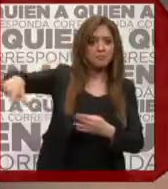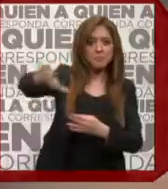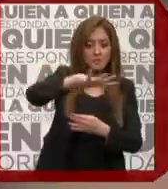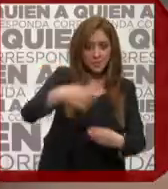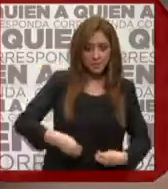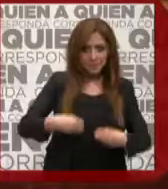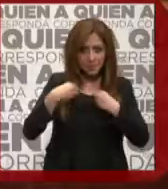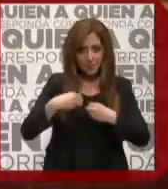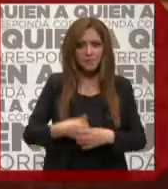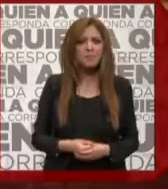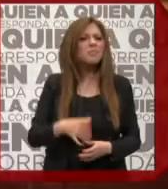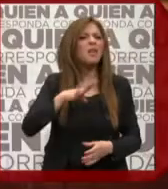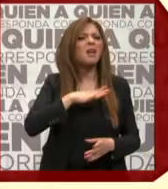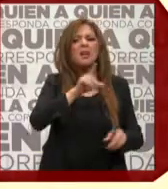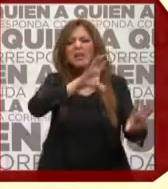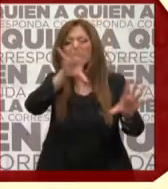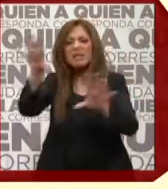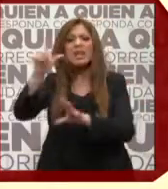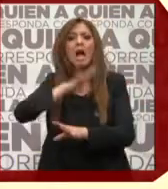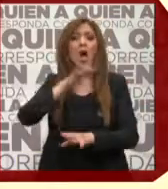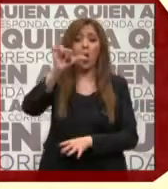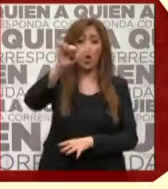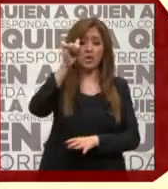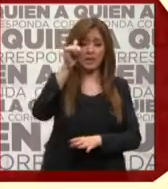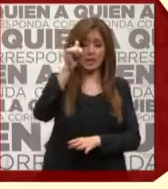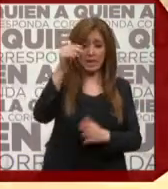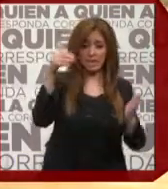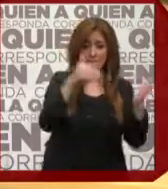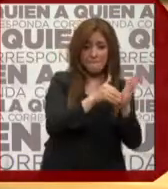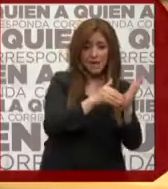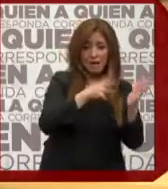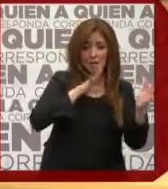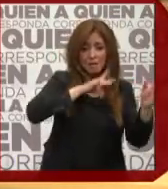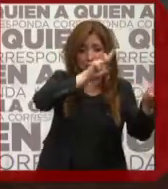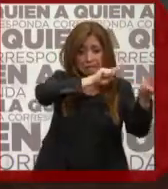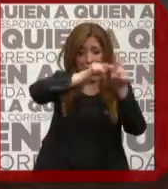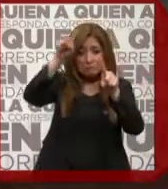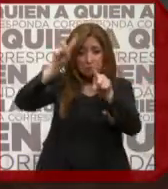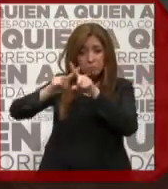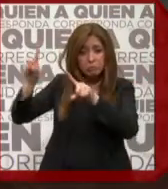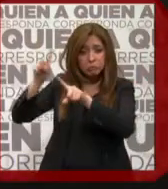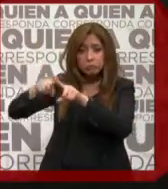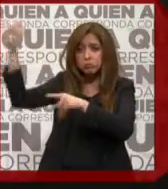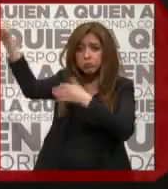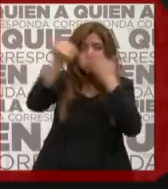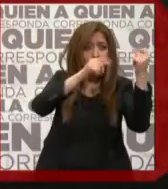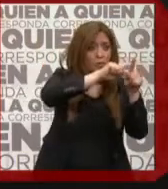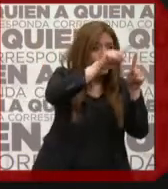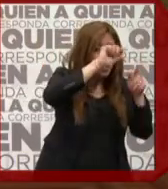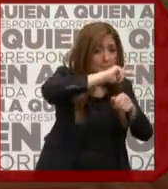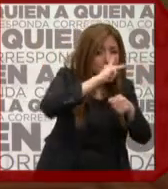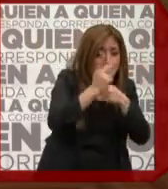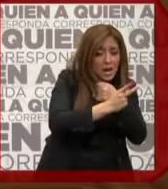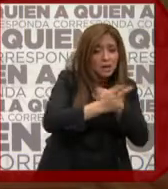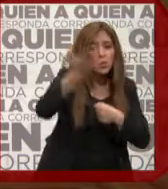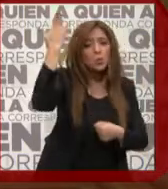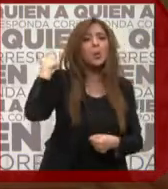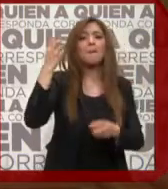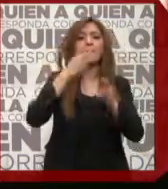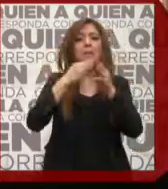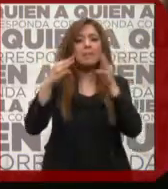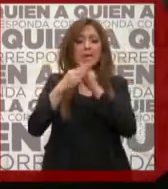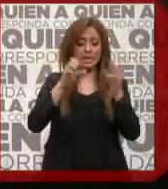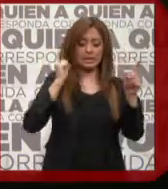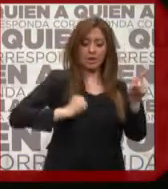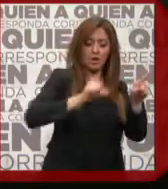La colección consta de 11.000 objetos y permite apreciar artes decorativas de distintas procedencias, materiales y estilos del siglo XVI al